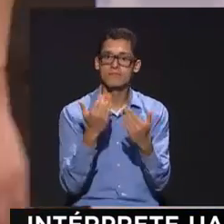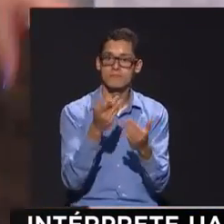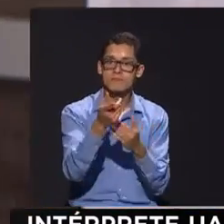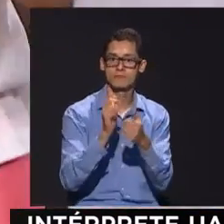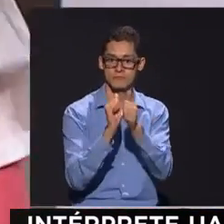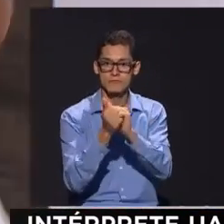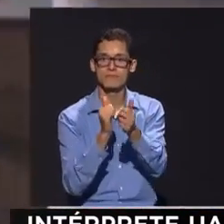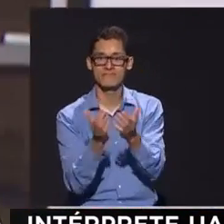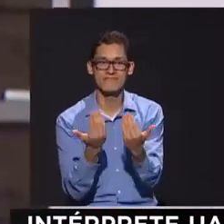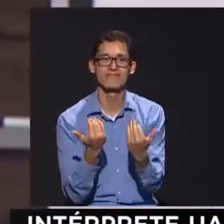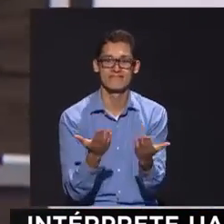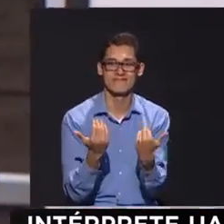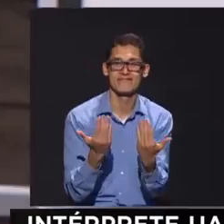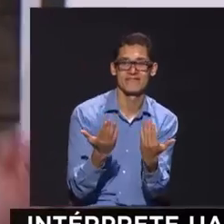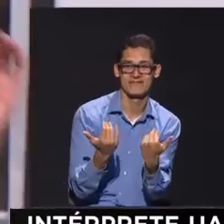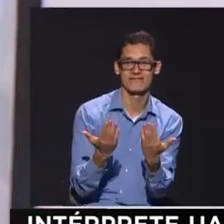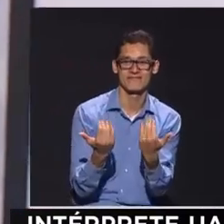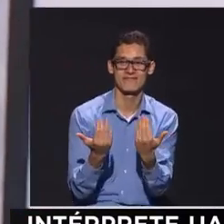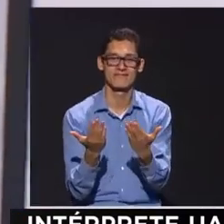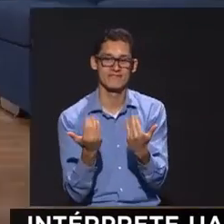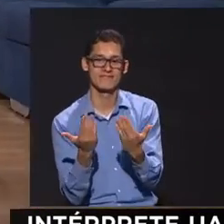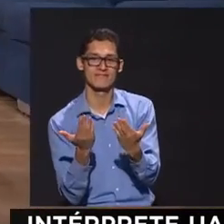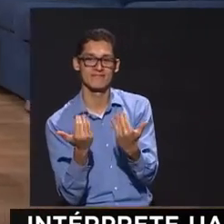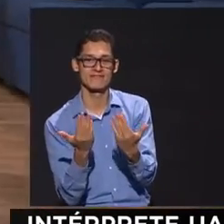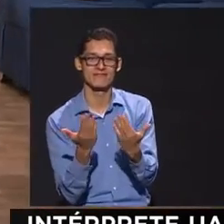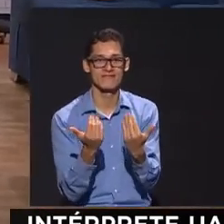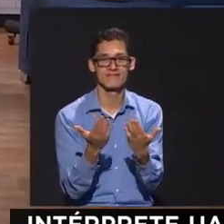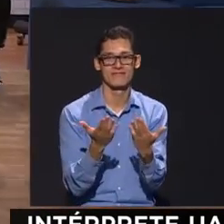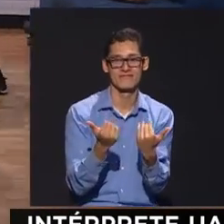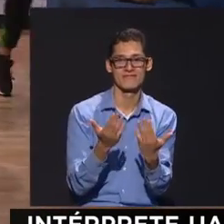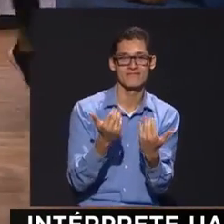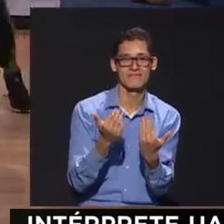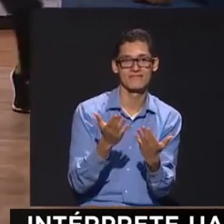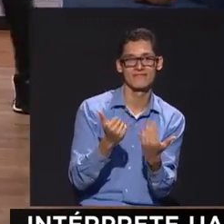y ahora tiene mauricio morir